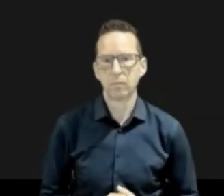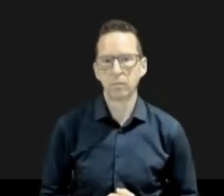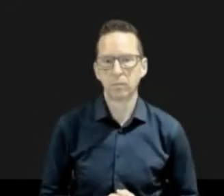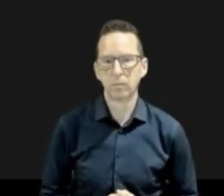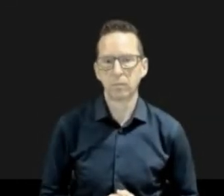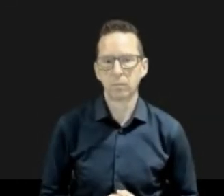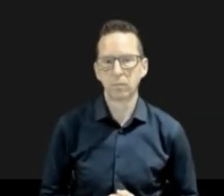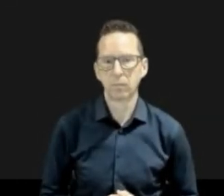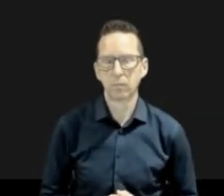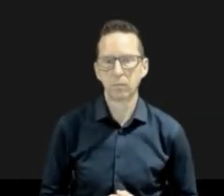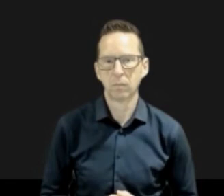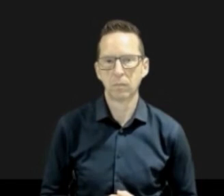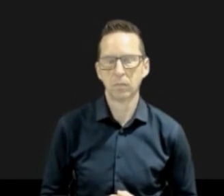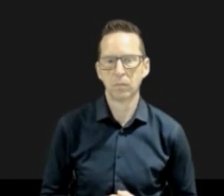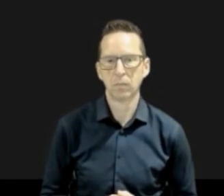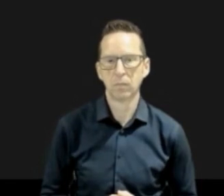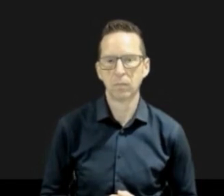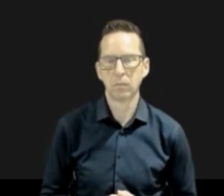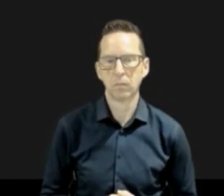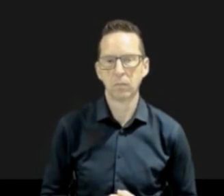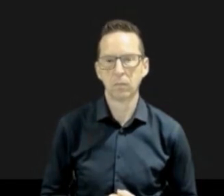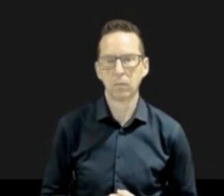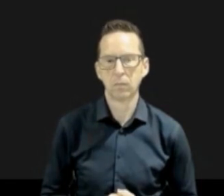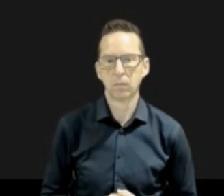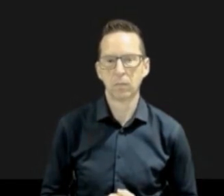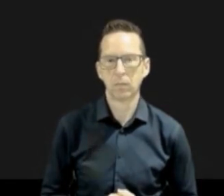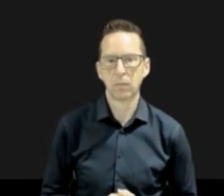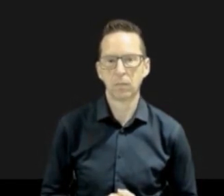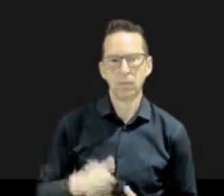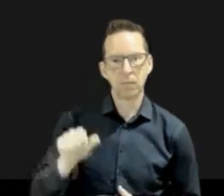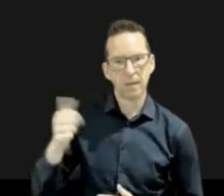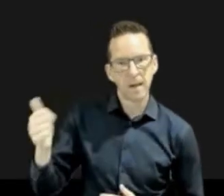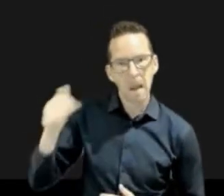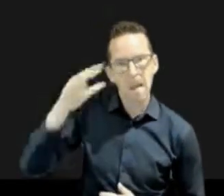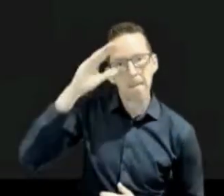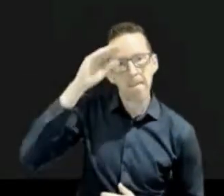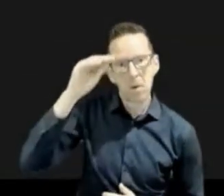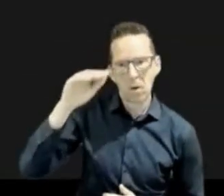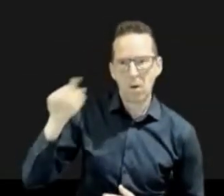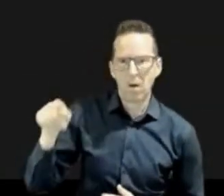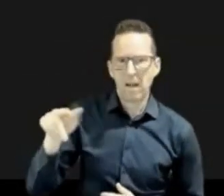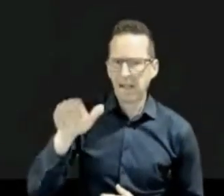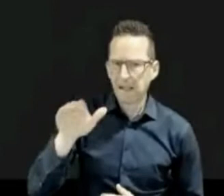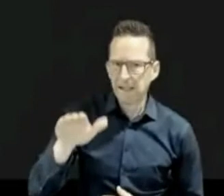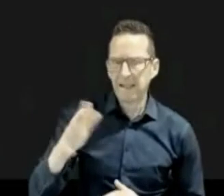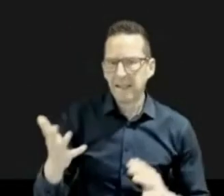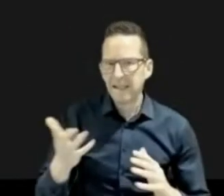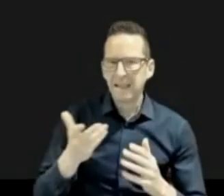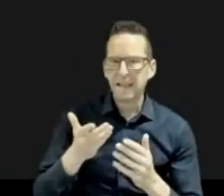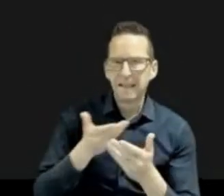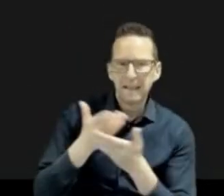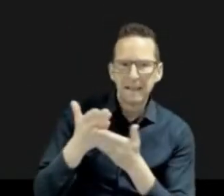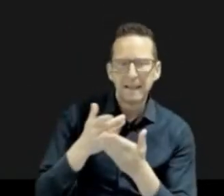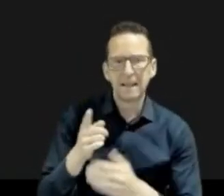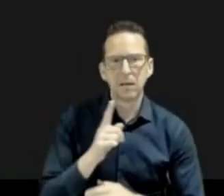Okay No, volvió a cambiar su modo Sí, sí, sí Yo